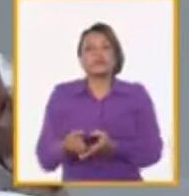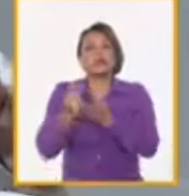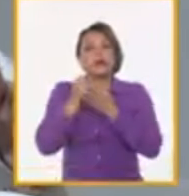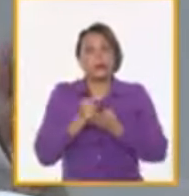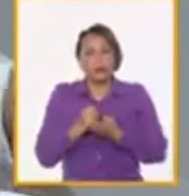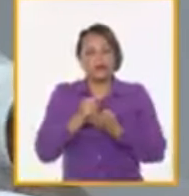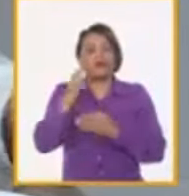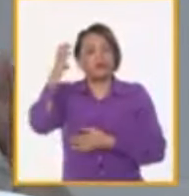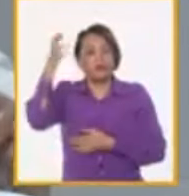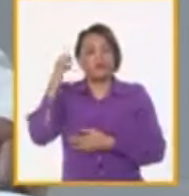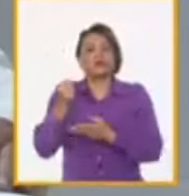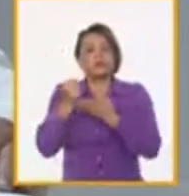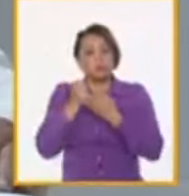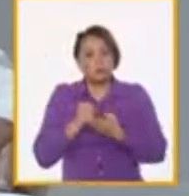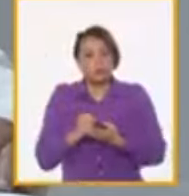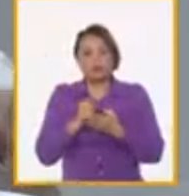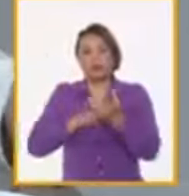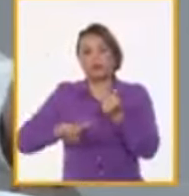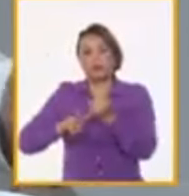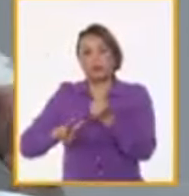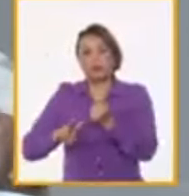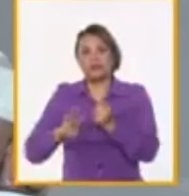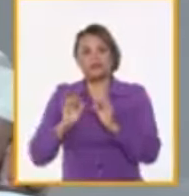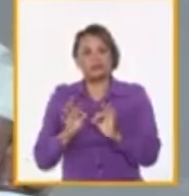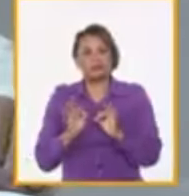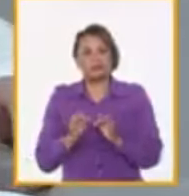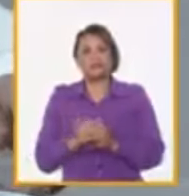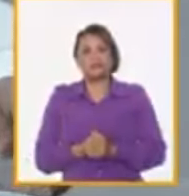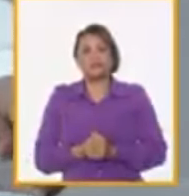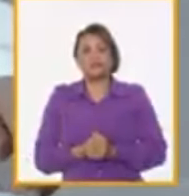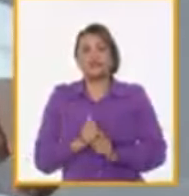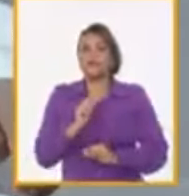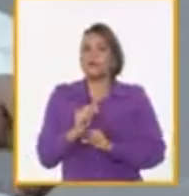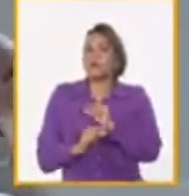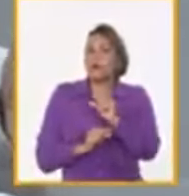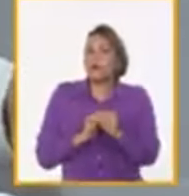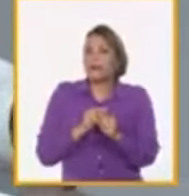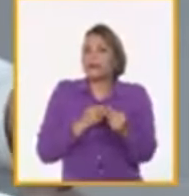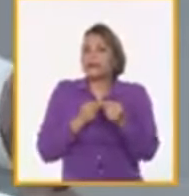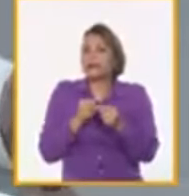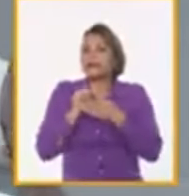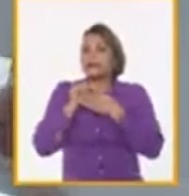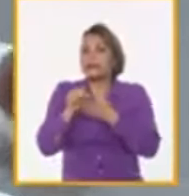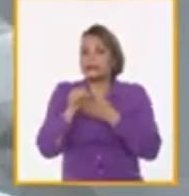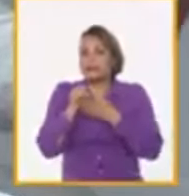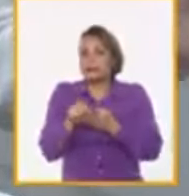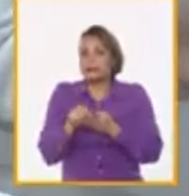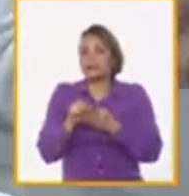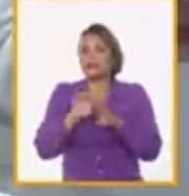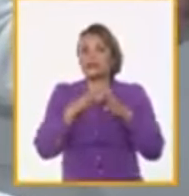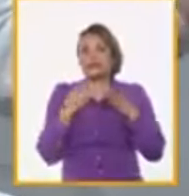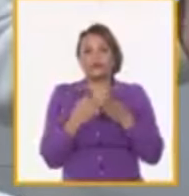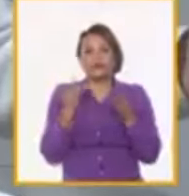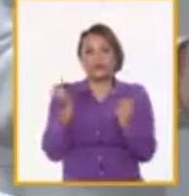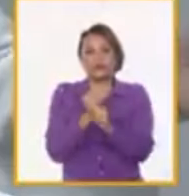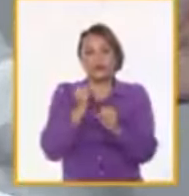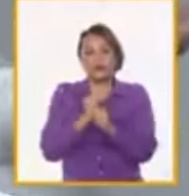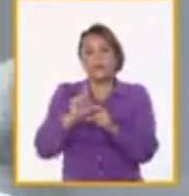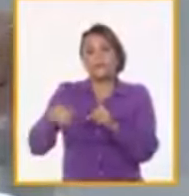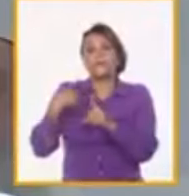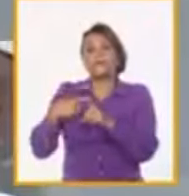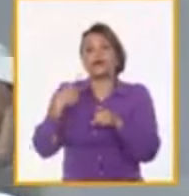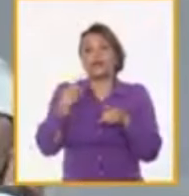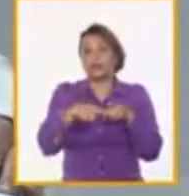territorios y debemos acercar los servicios con esto que vamos a hacer y con los recursos que tenemos en el